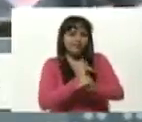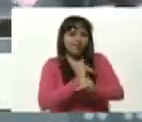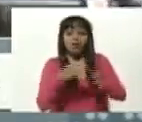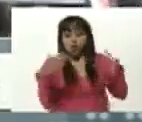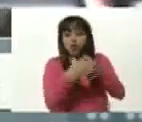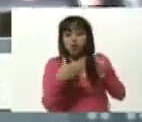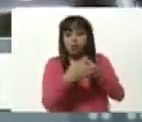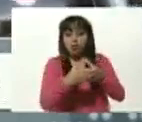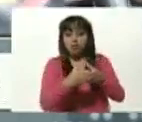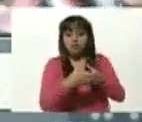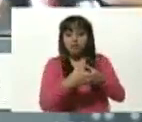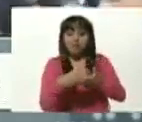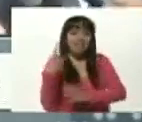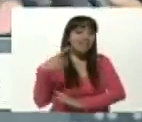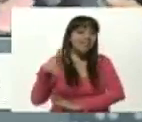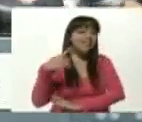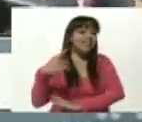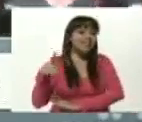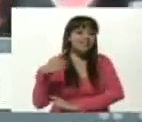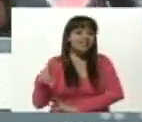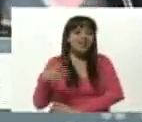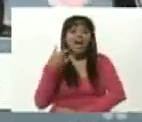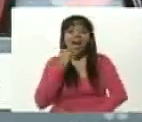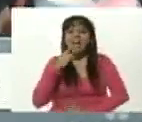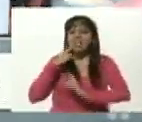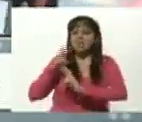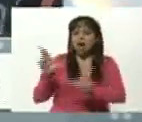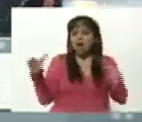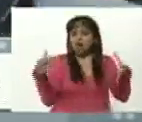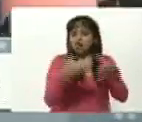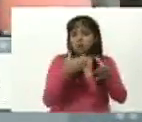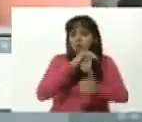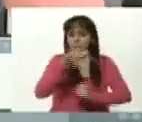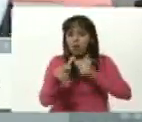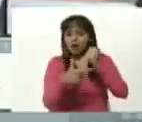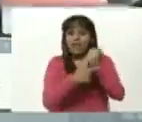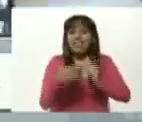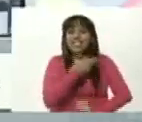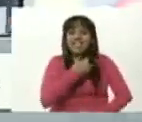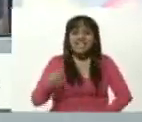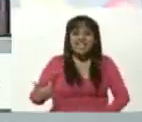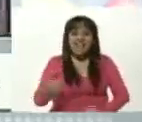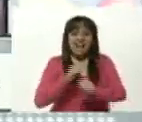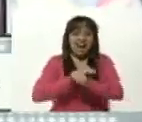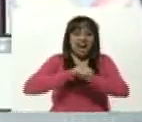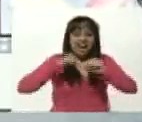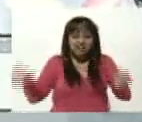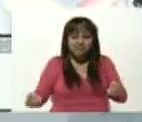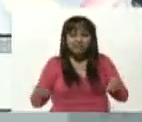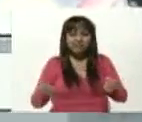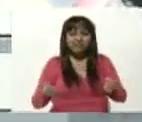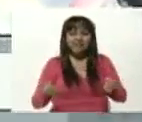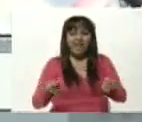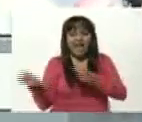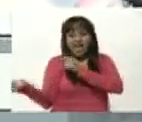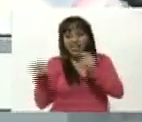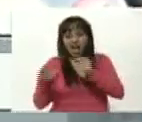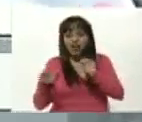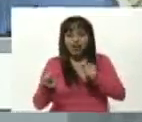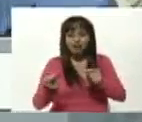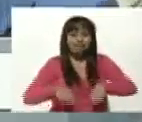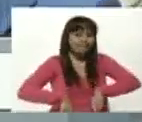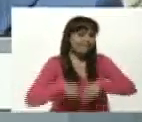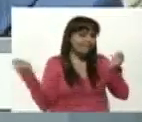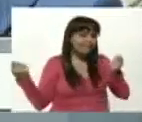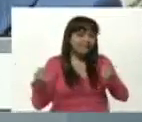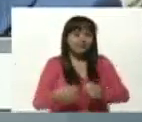ultraderecha. Hay una reacción de un sector del guaidocismo que quiere reventar el diálogo. hay